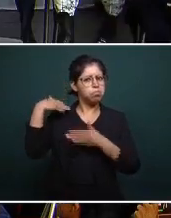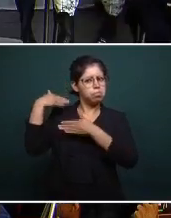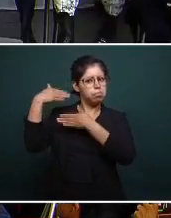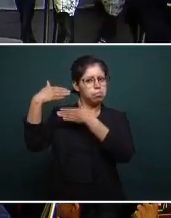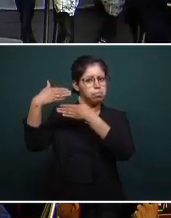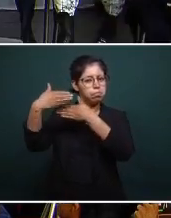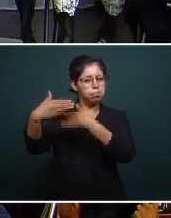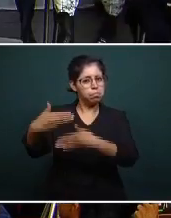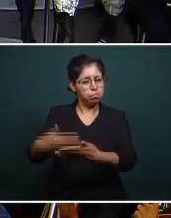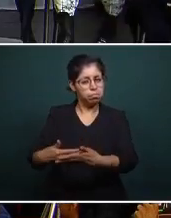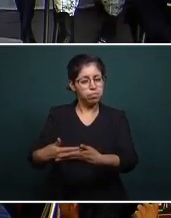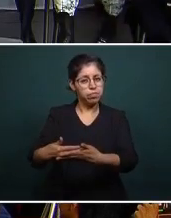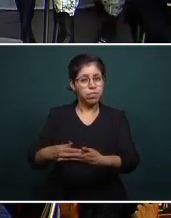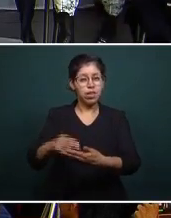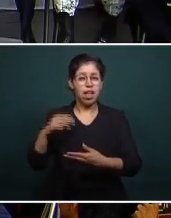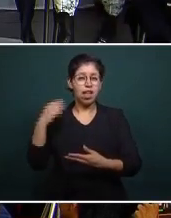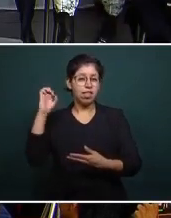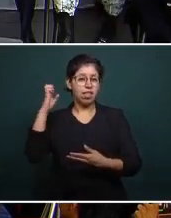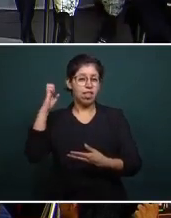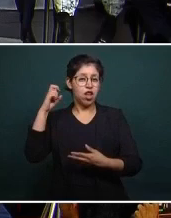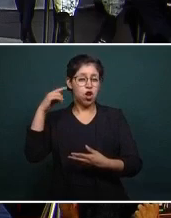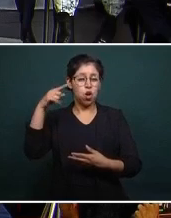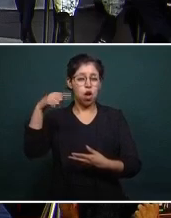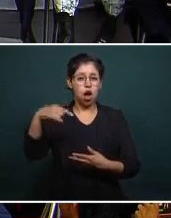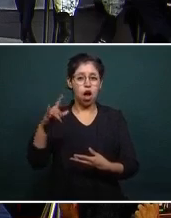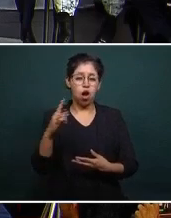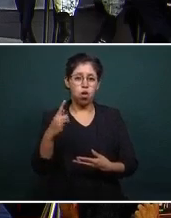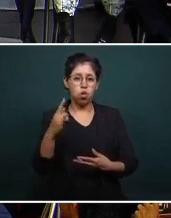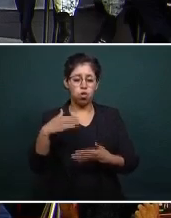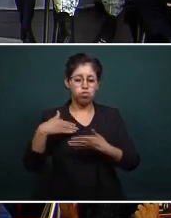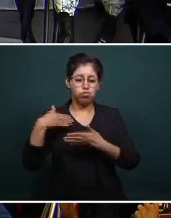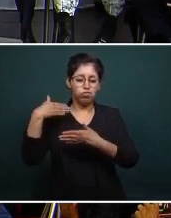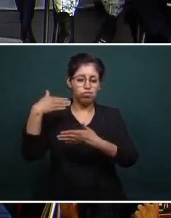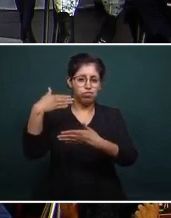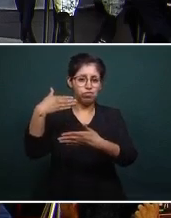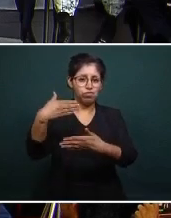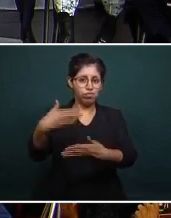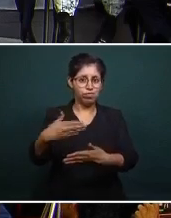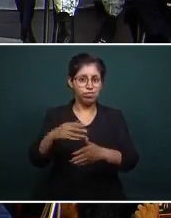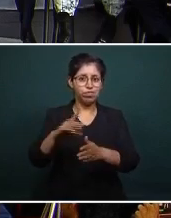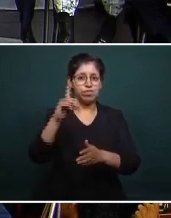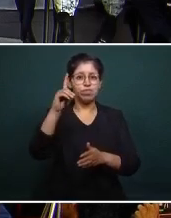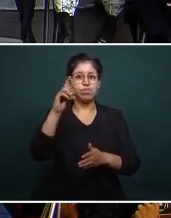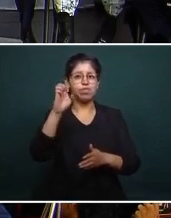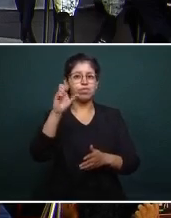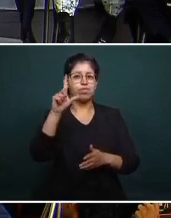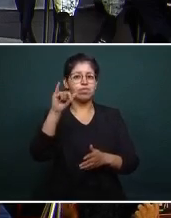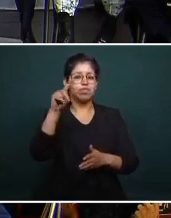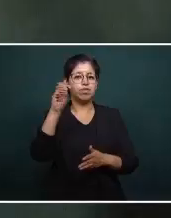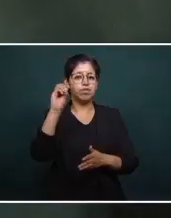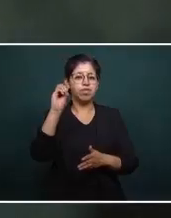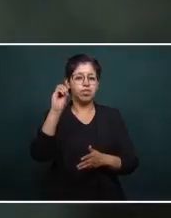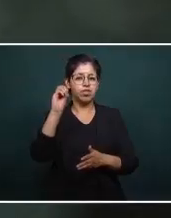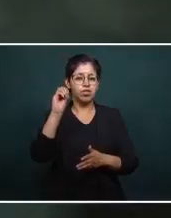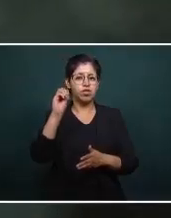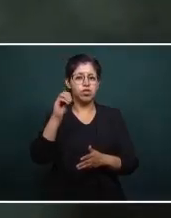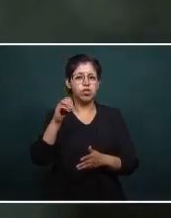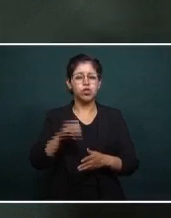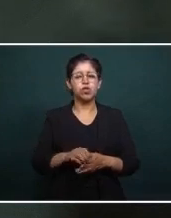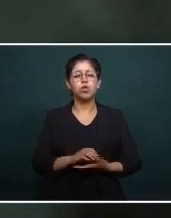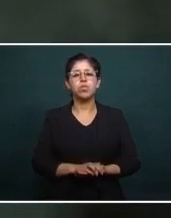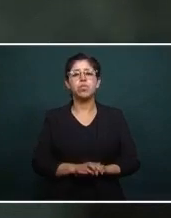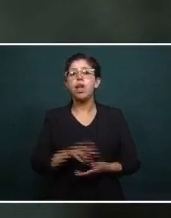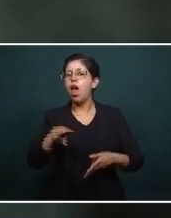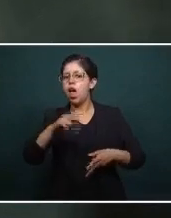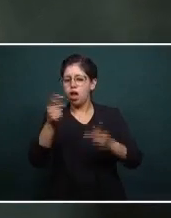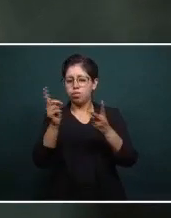tenemos de enero a el mes de julio el avance en el delito de alto impacto. Segundo tema importante, robo